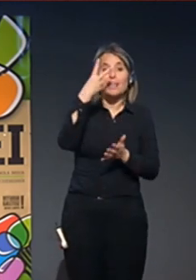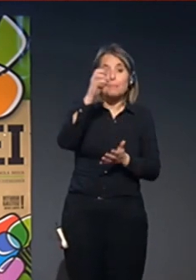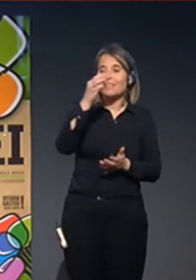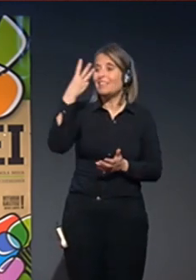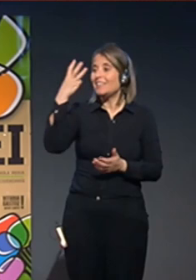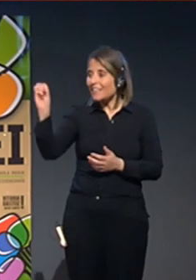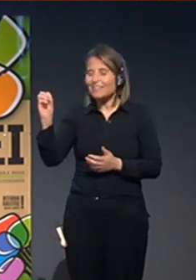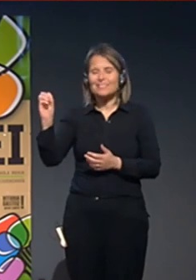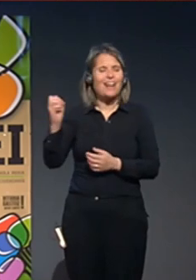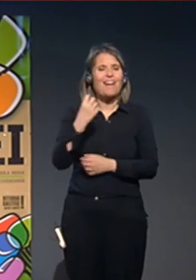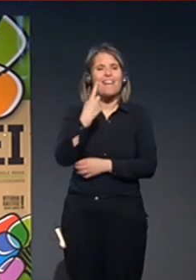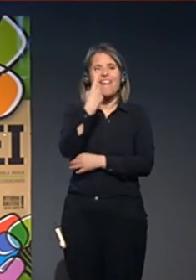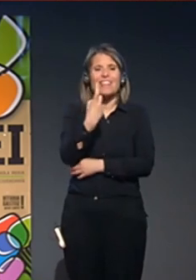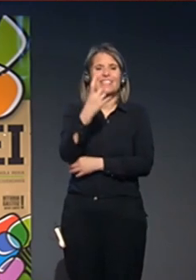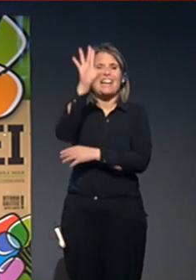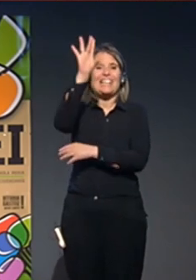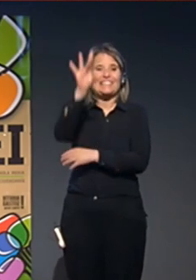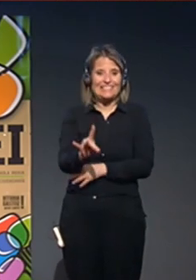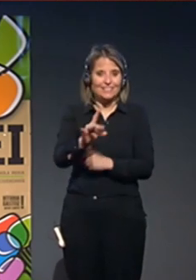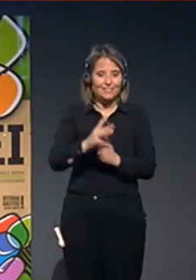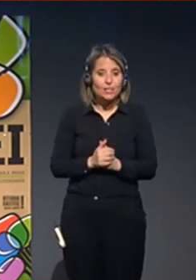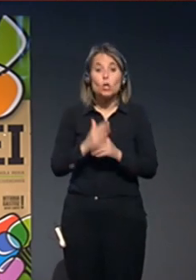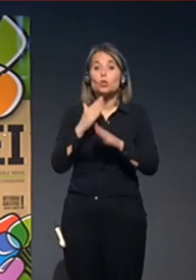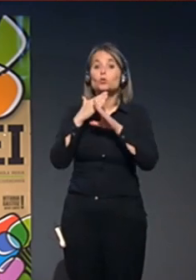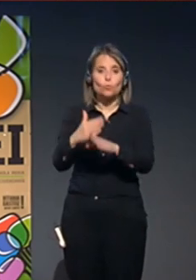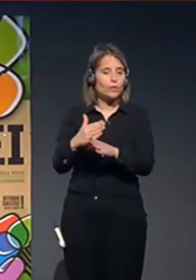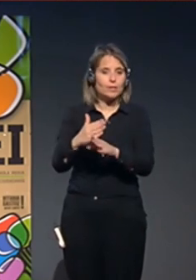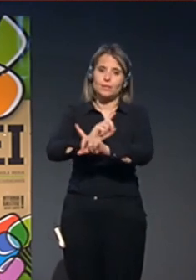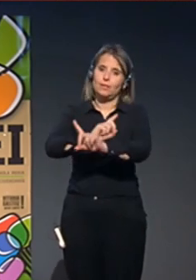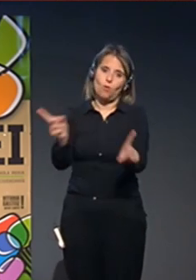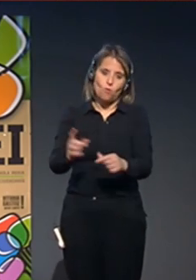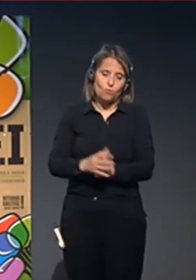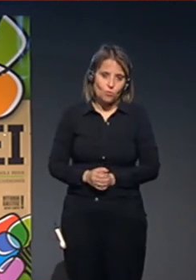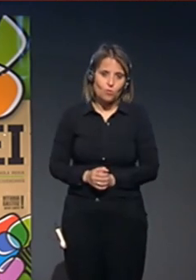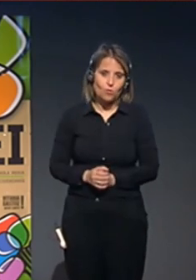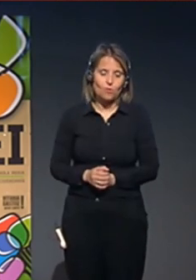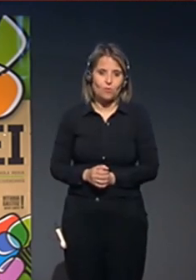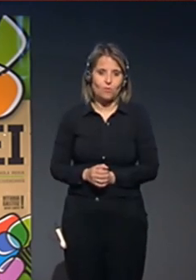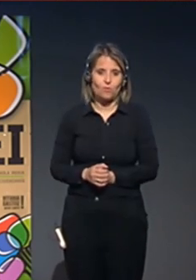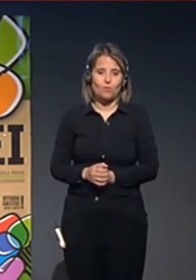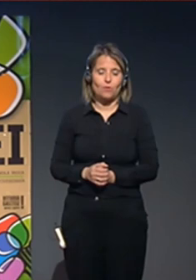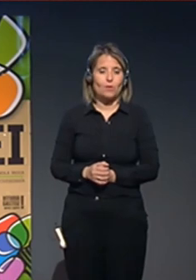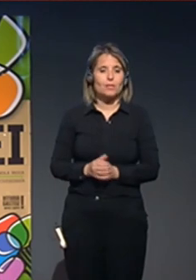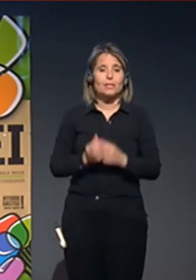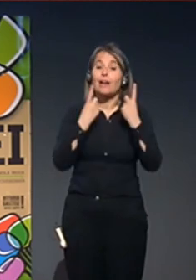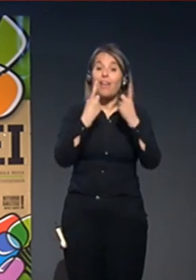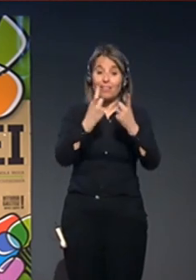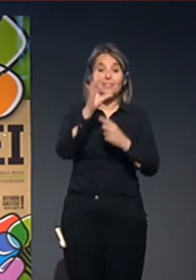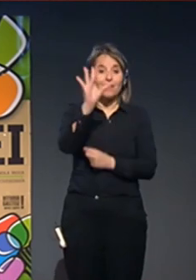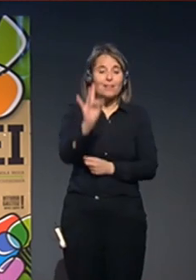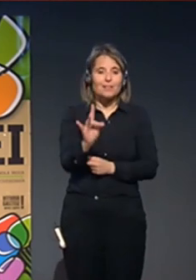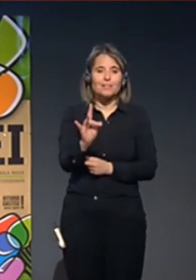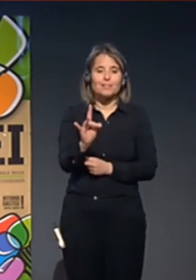es necesaria absolutamente sí es suficiente absolutamente no es necesaria